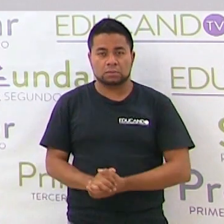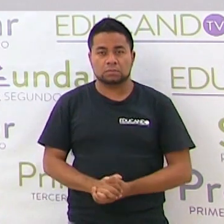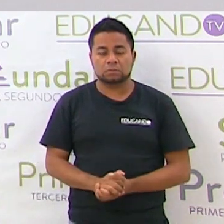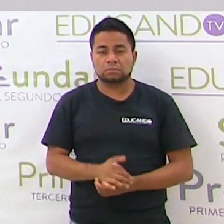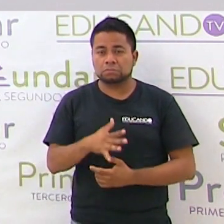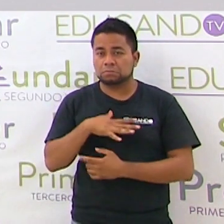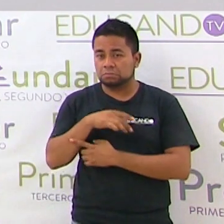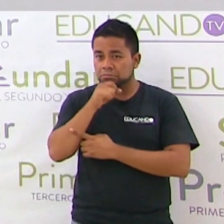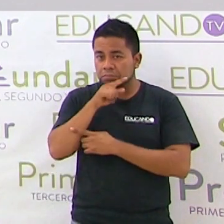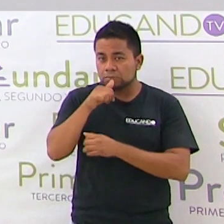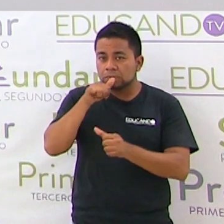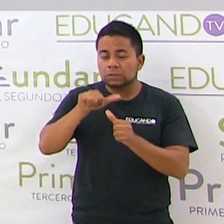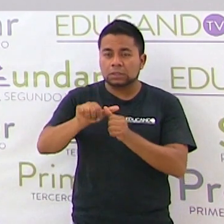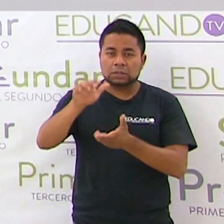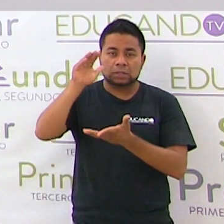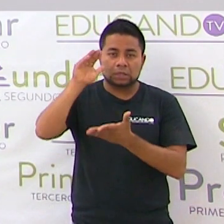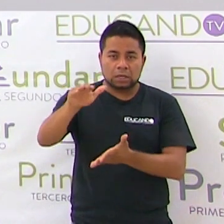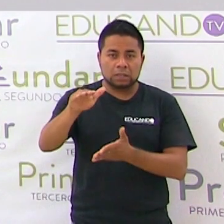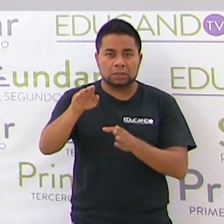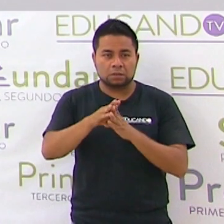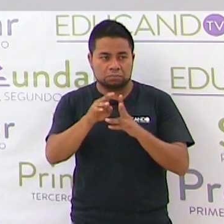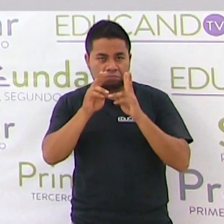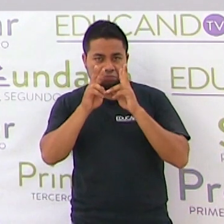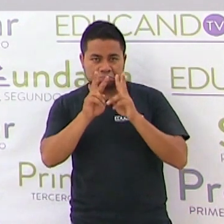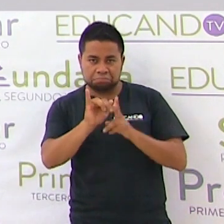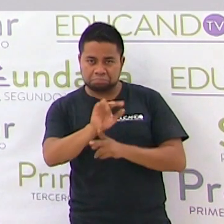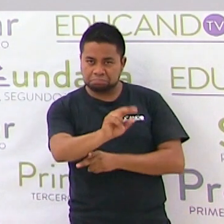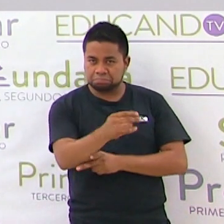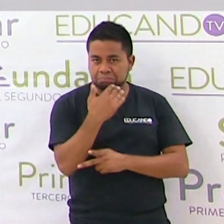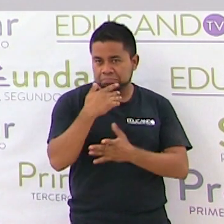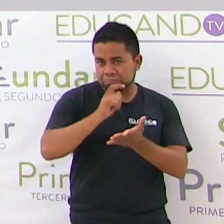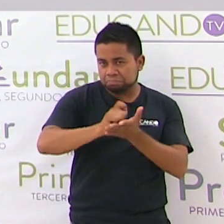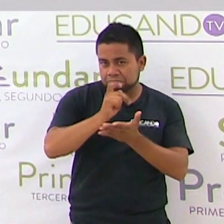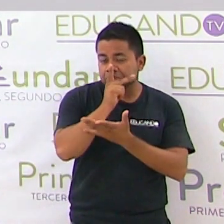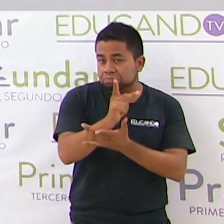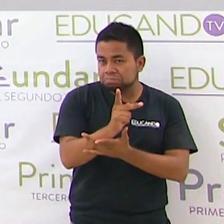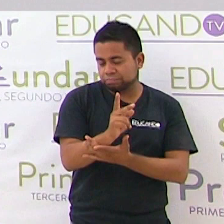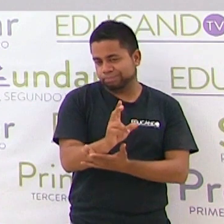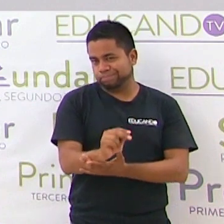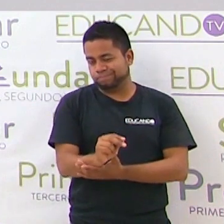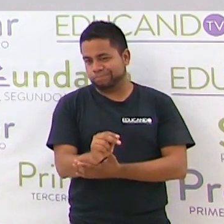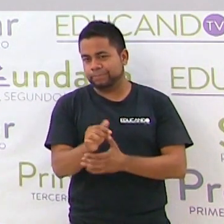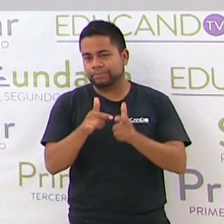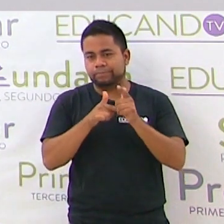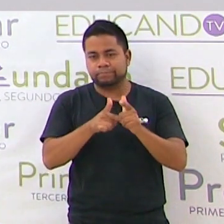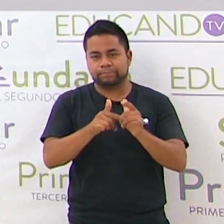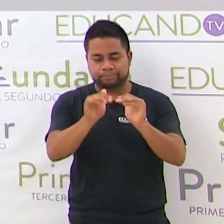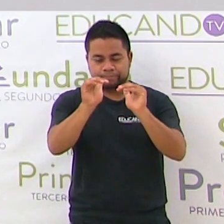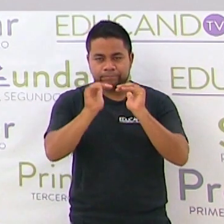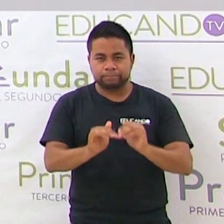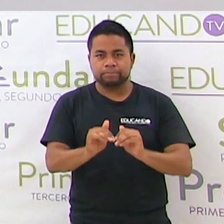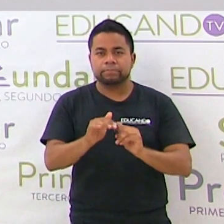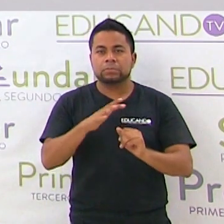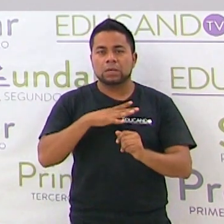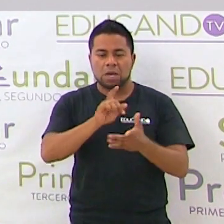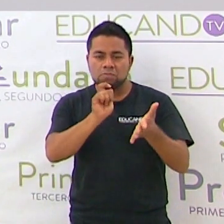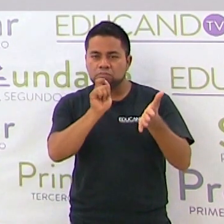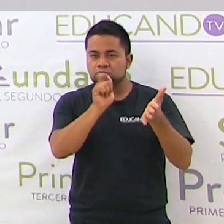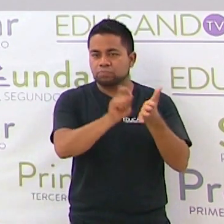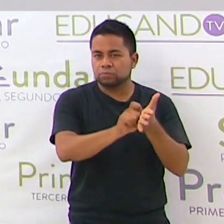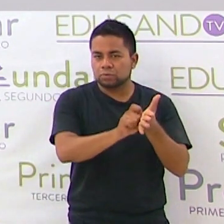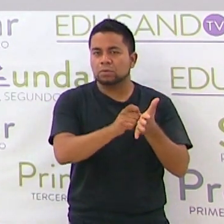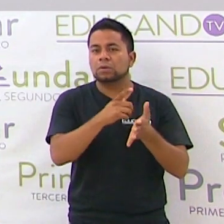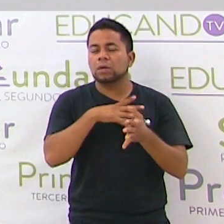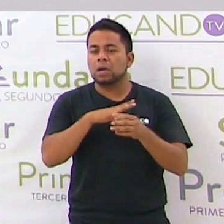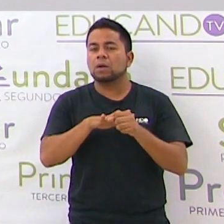vemos que está una mayúscula. No nos vamos a fijar si está bien escrita la palabra ahorita. Continuamos acá, hay un punto y vemos